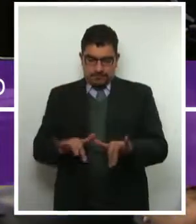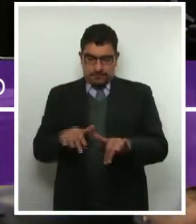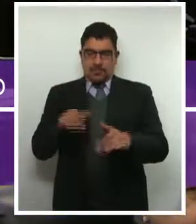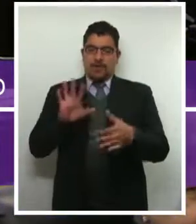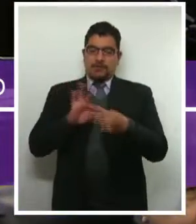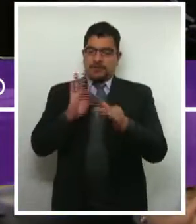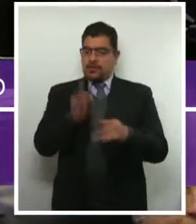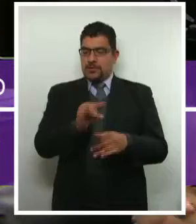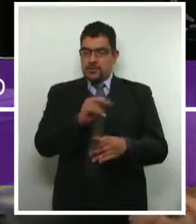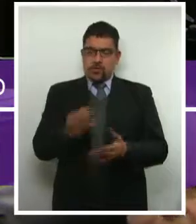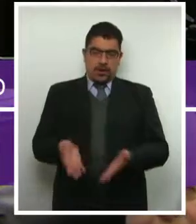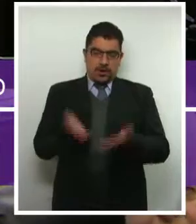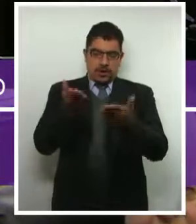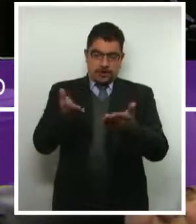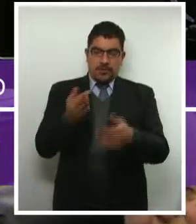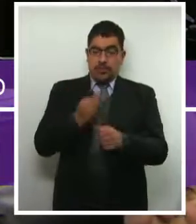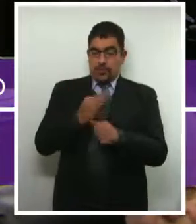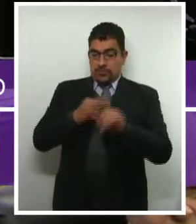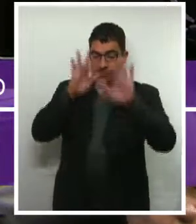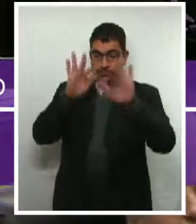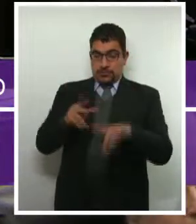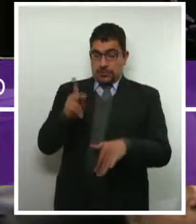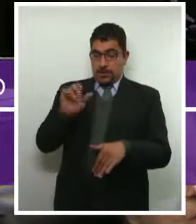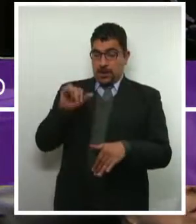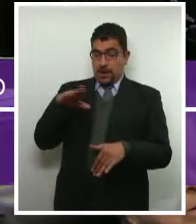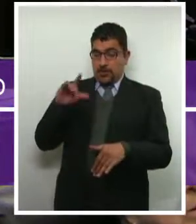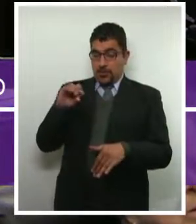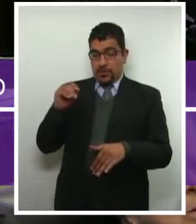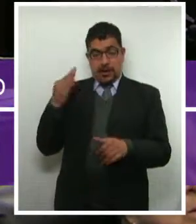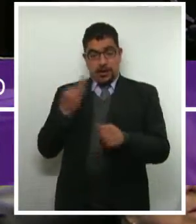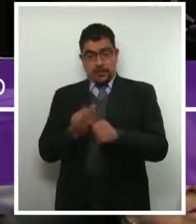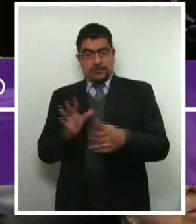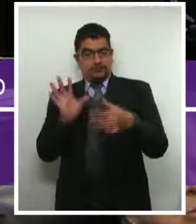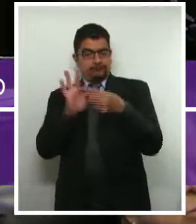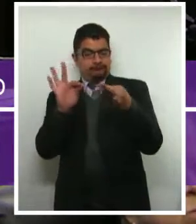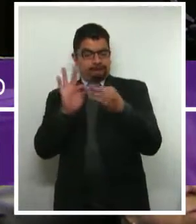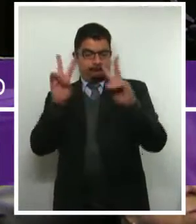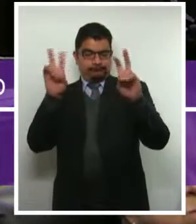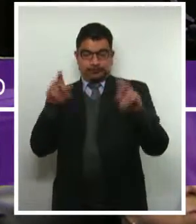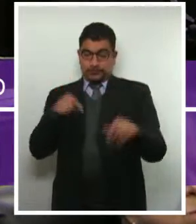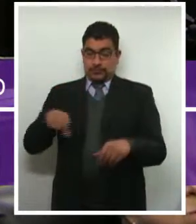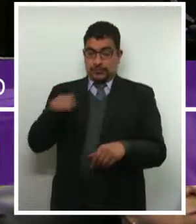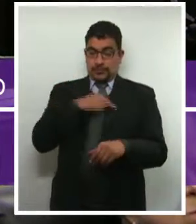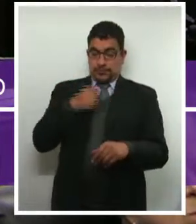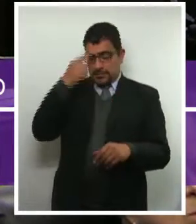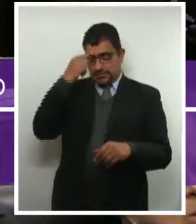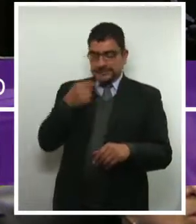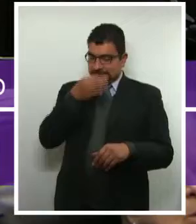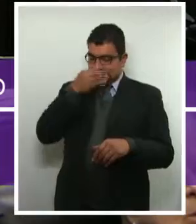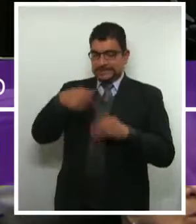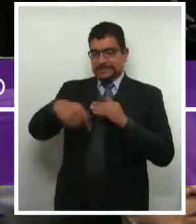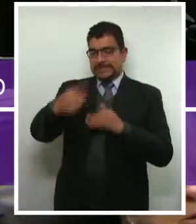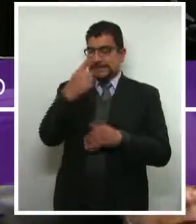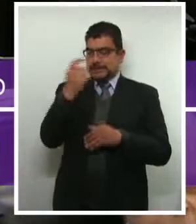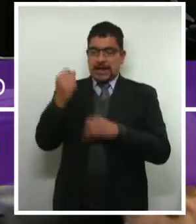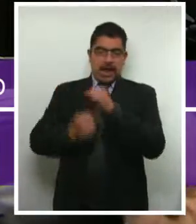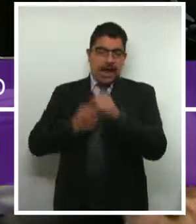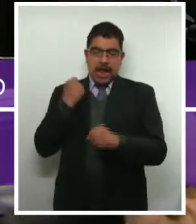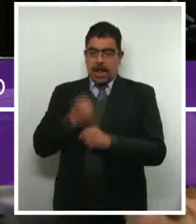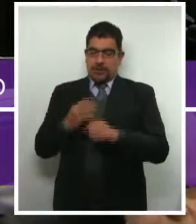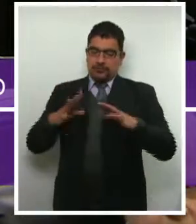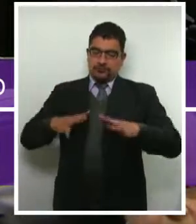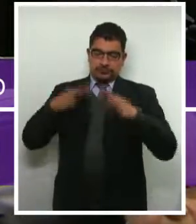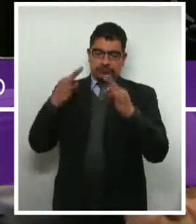ello, pues bueno, le comento que este preámbulo señala que en la cercanía del 7º centenario de su